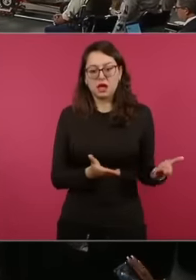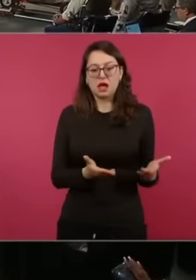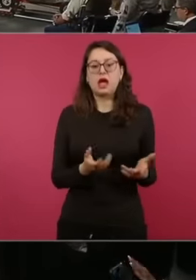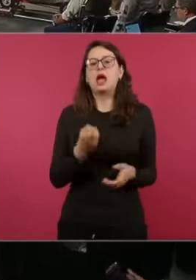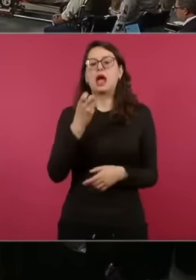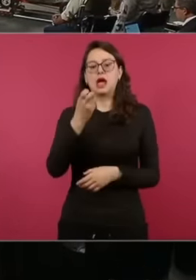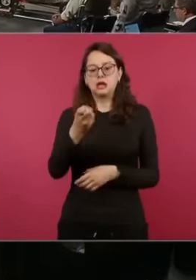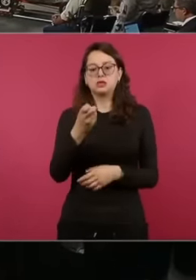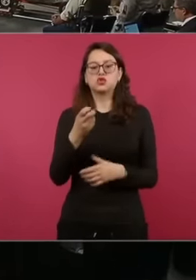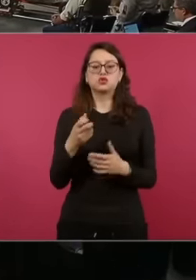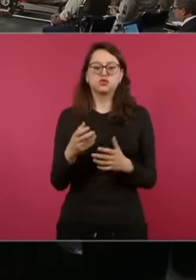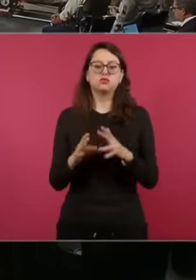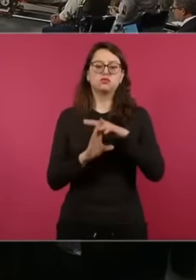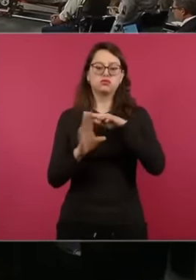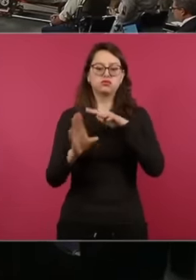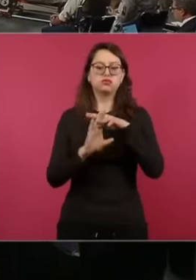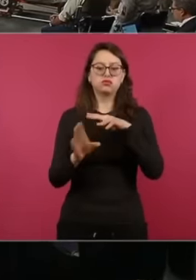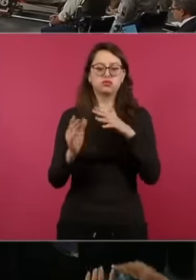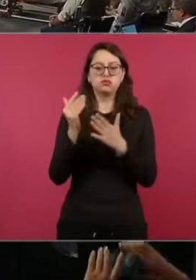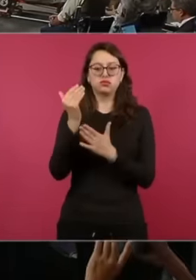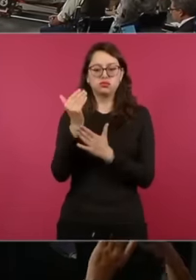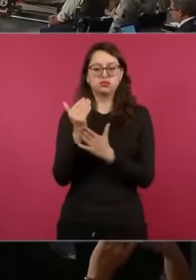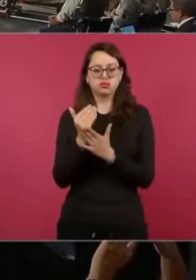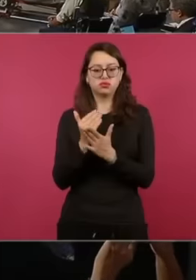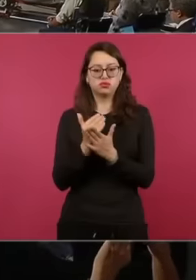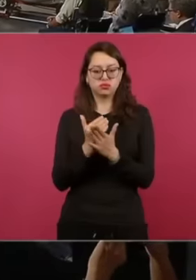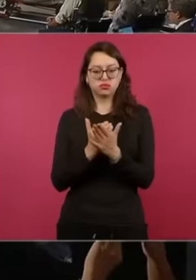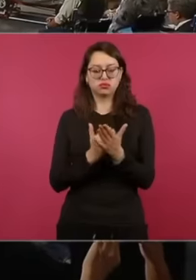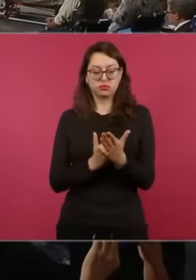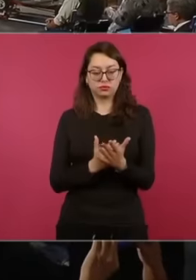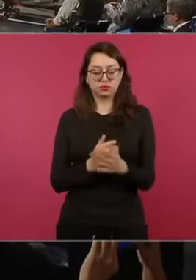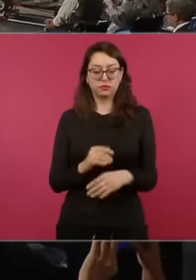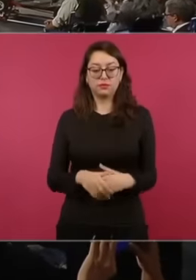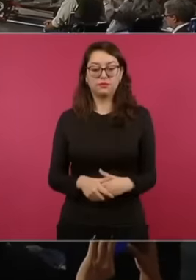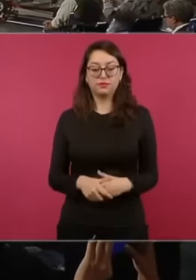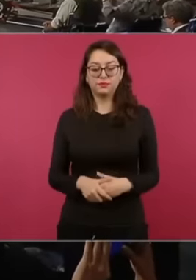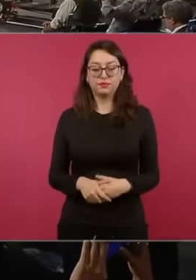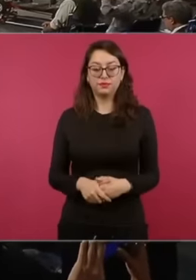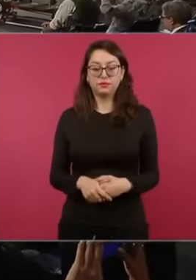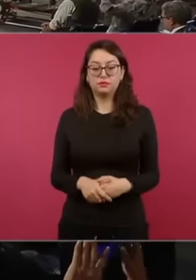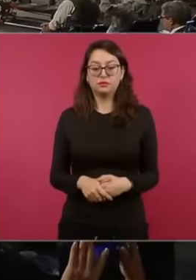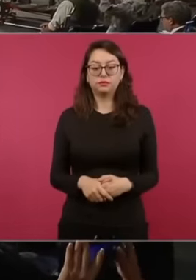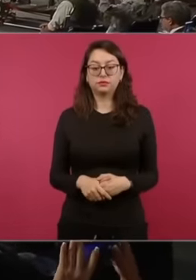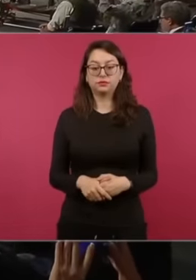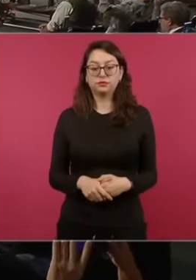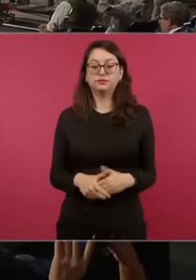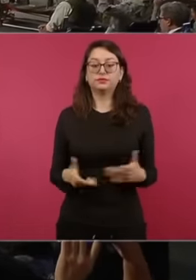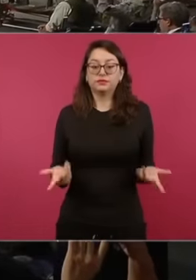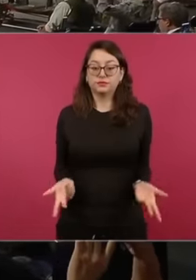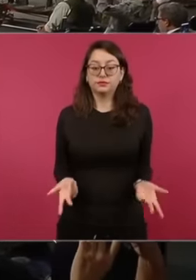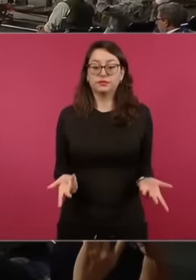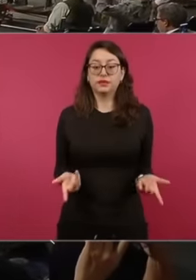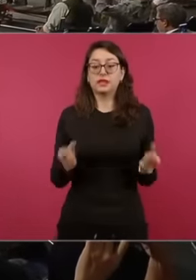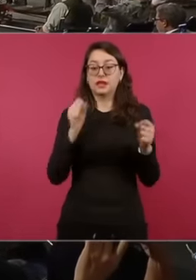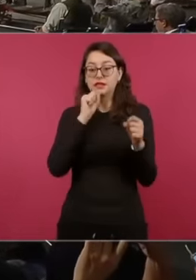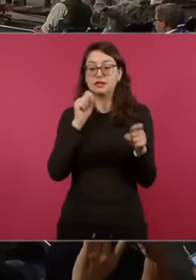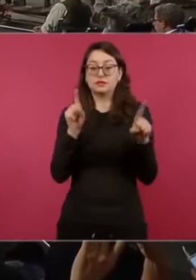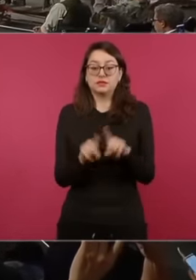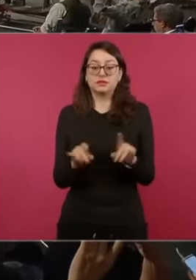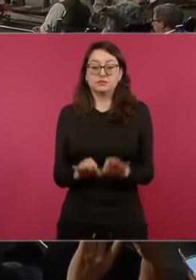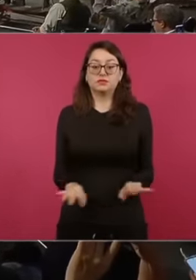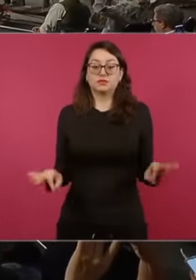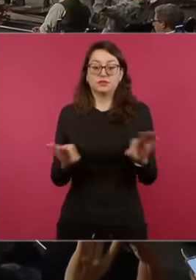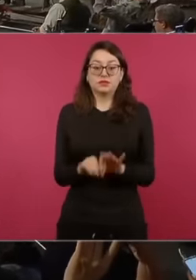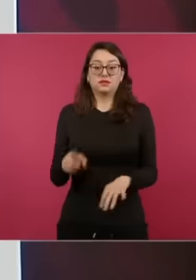a trabajar a Estados Unidos, que dicho sea de paso, también necesitan fuerza de